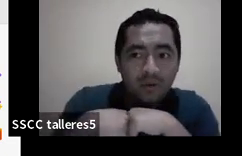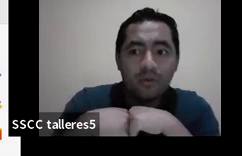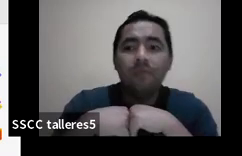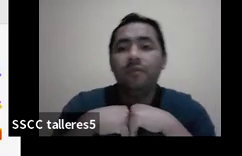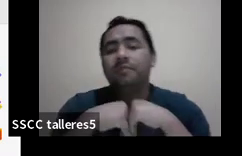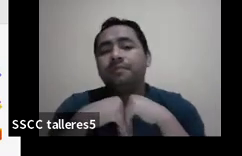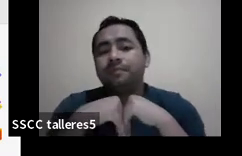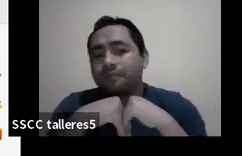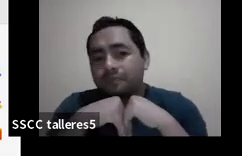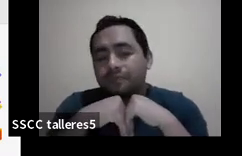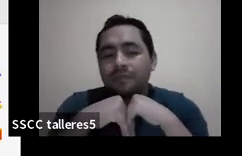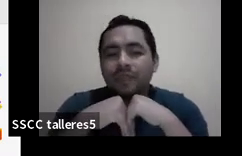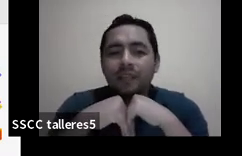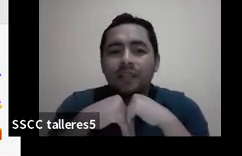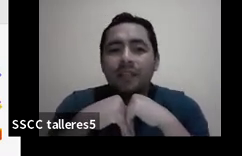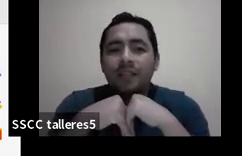entenderme mejor, ¿no?